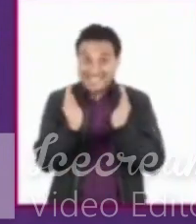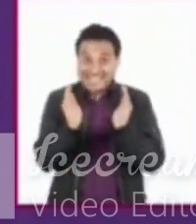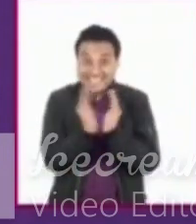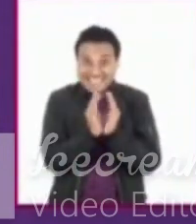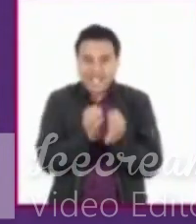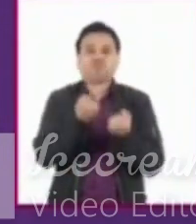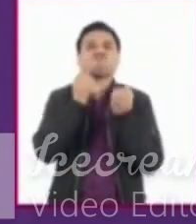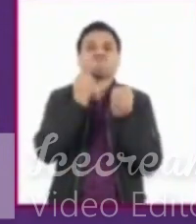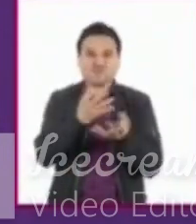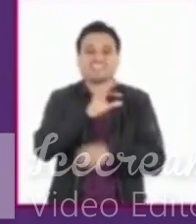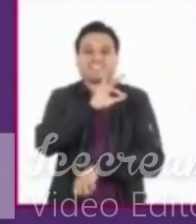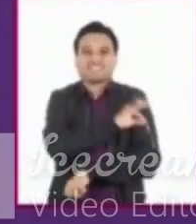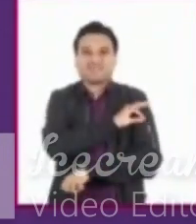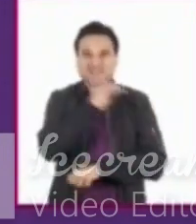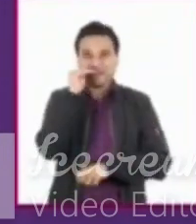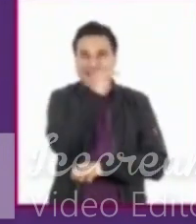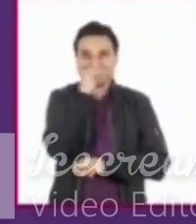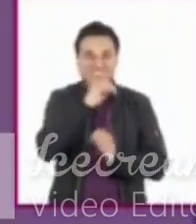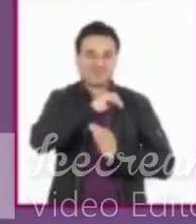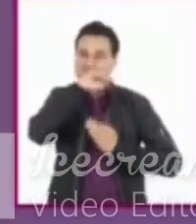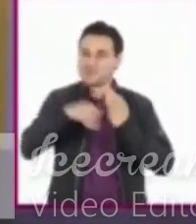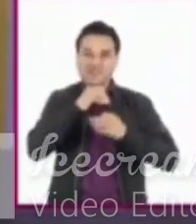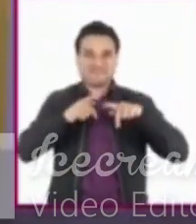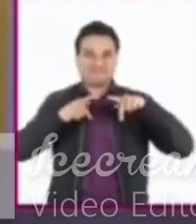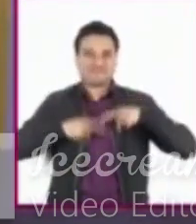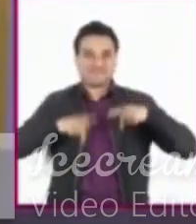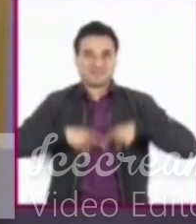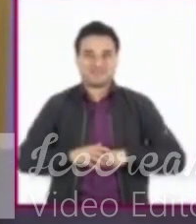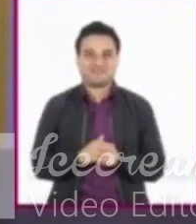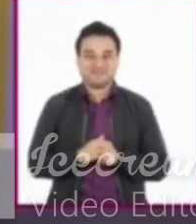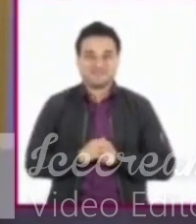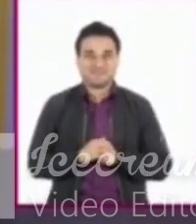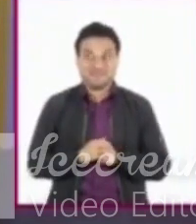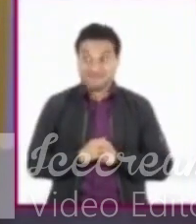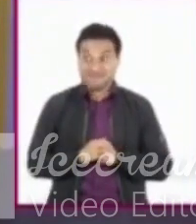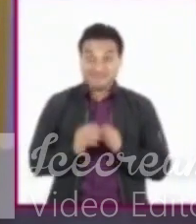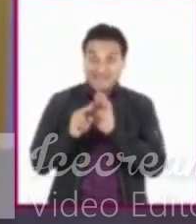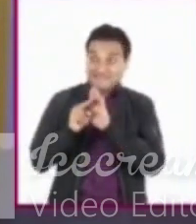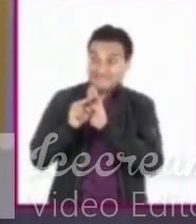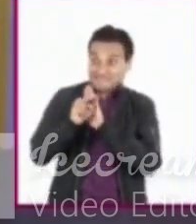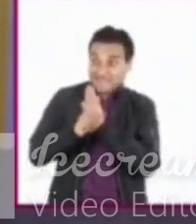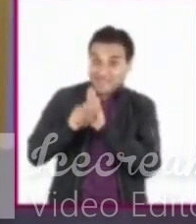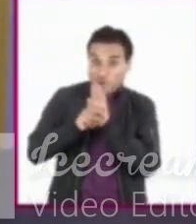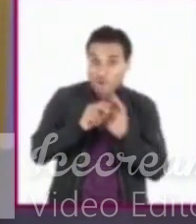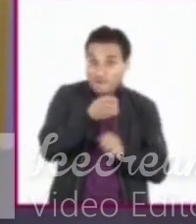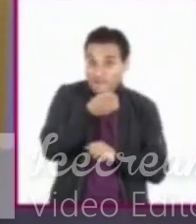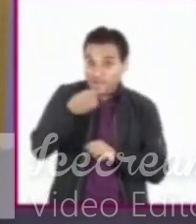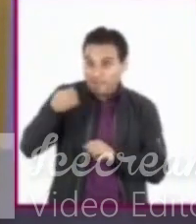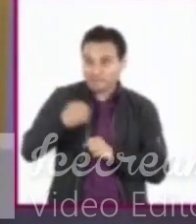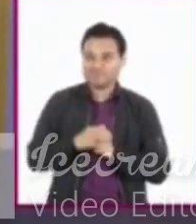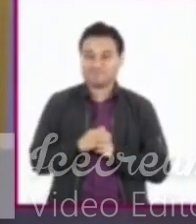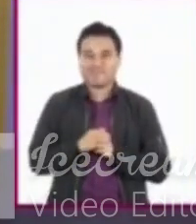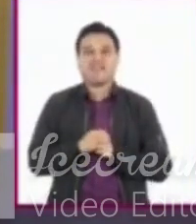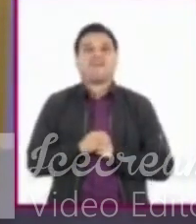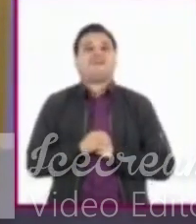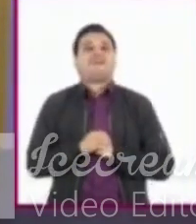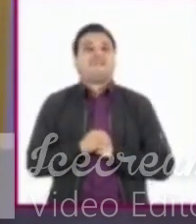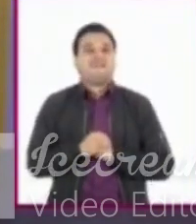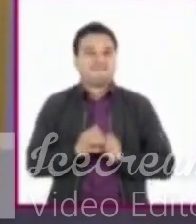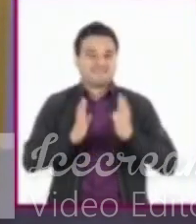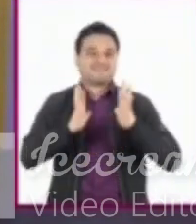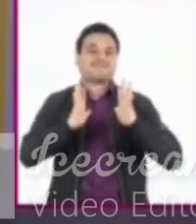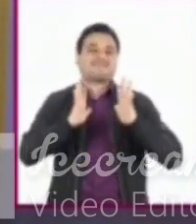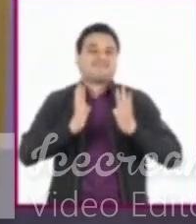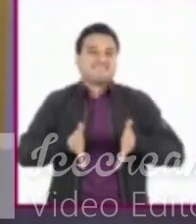servicio de vacunación gratuito para todas las personas. Ahora con el video que acaban de observar, tienen un panorama más